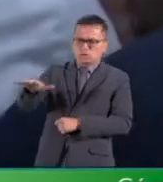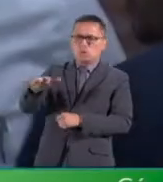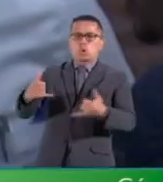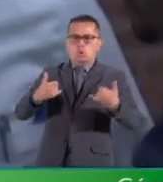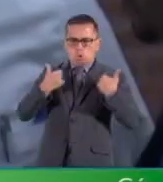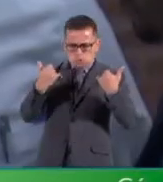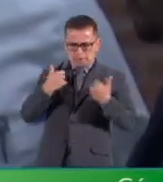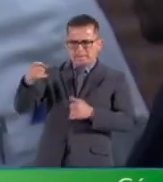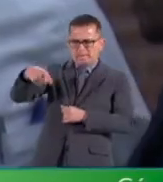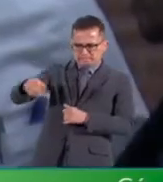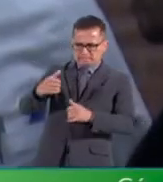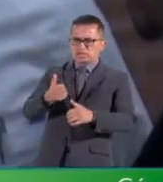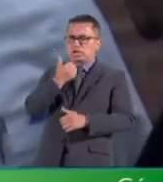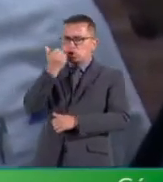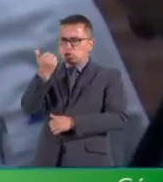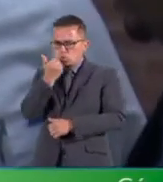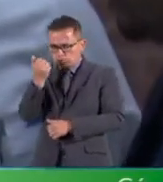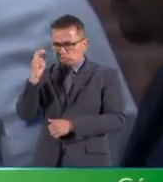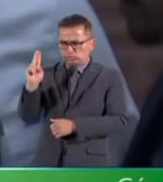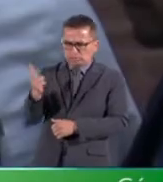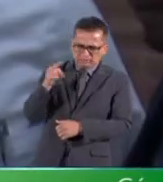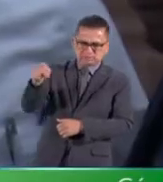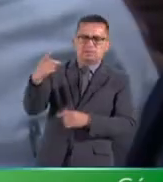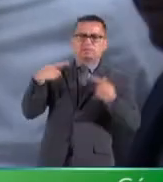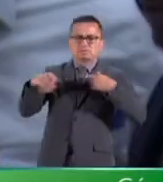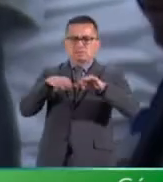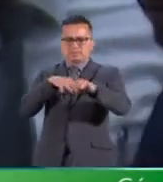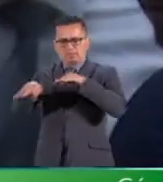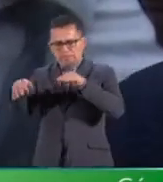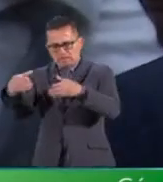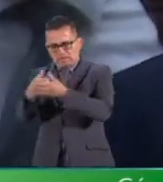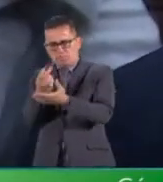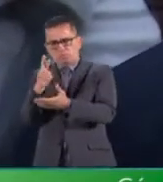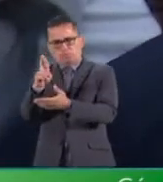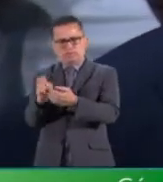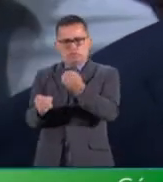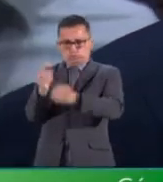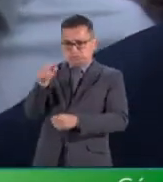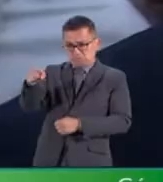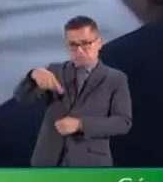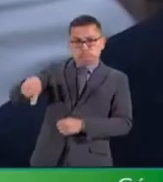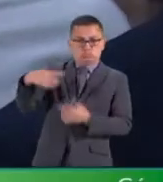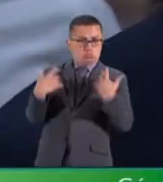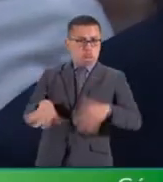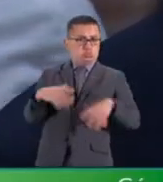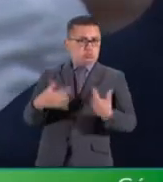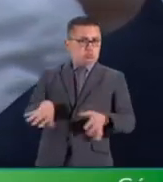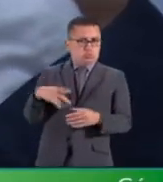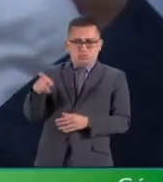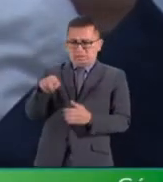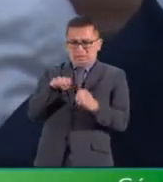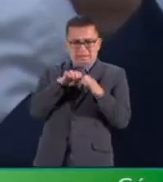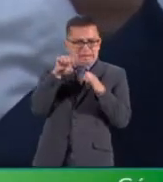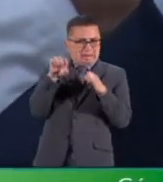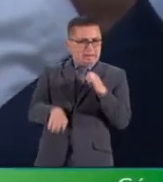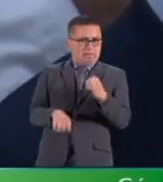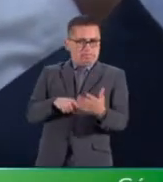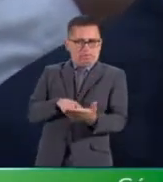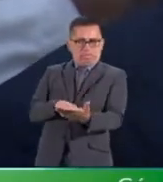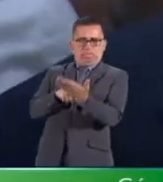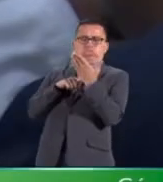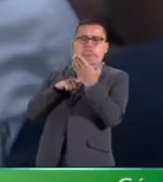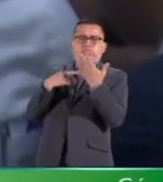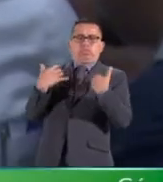los estudiantes y los trabajadores del Poder Judicial, compañeras y compañeros. Vaya lección de